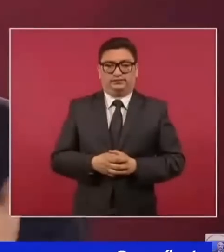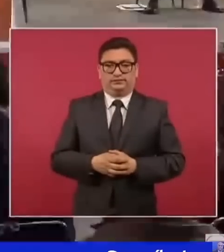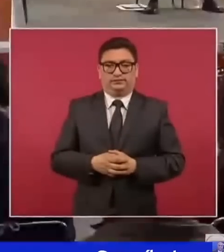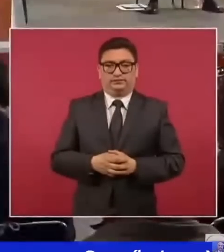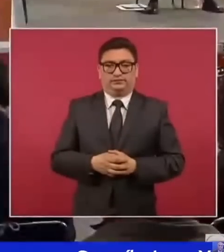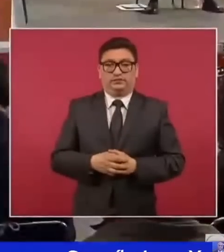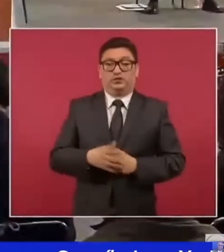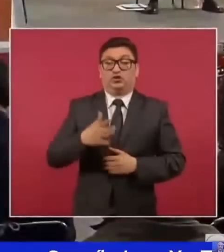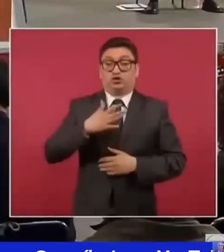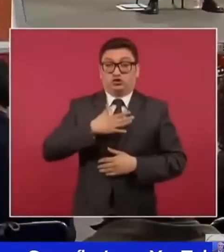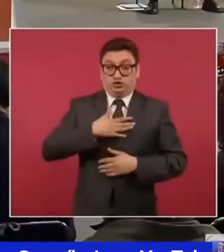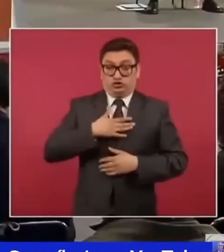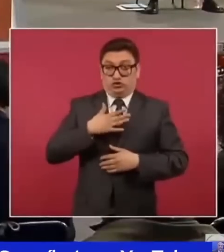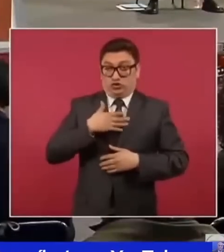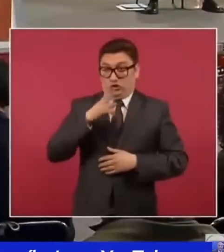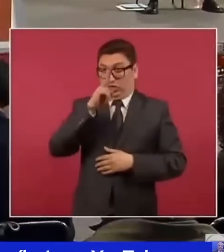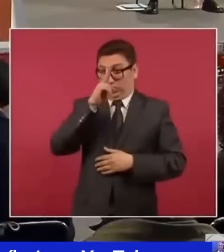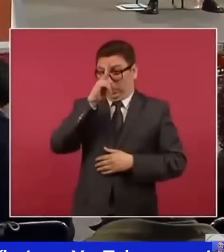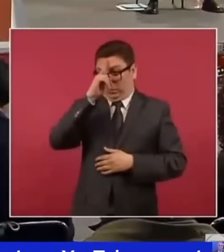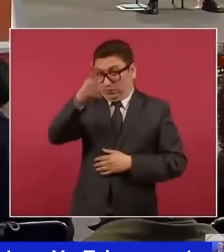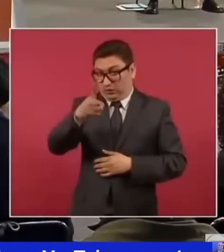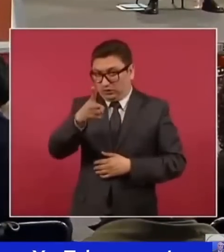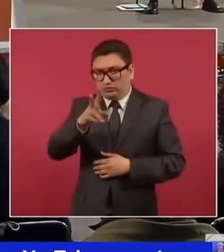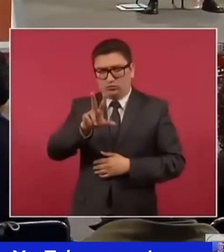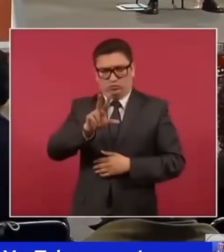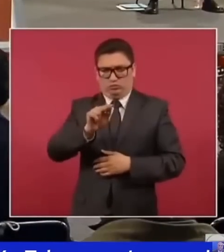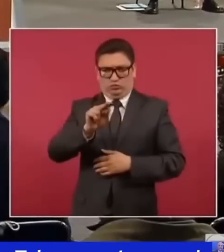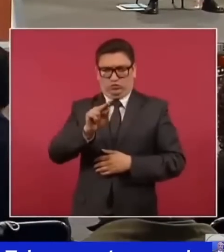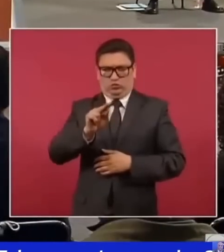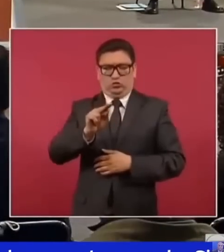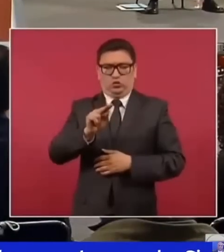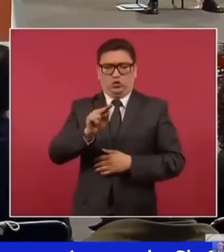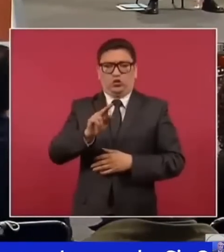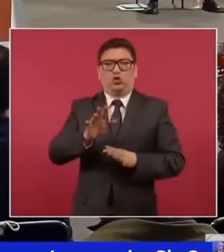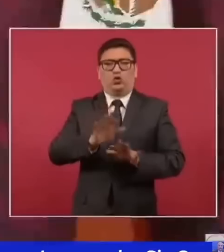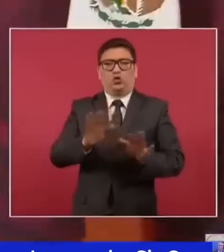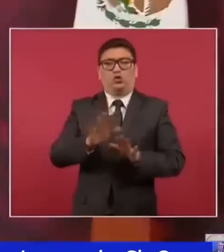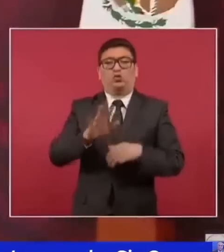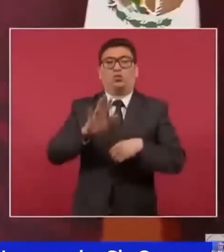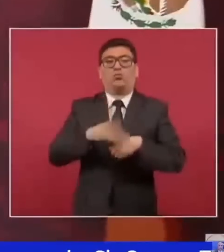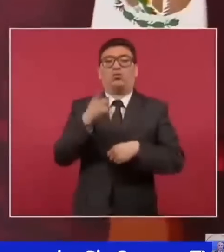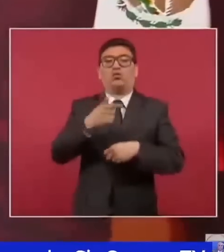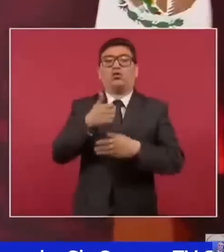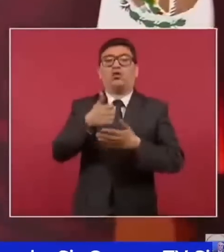Y no es con el ánimo de venganza, claro, sino porque va a ayudar mucho,